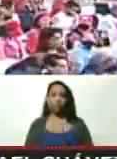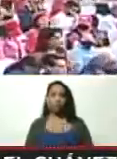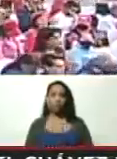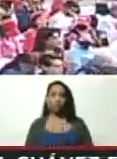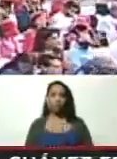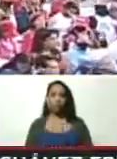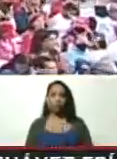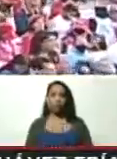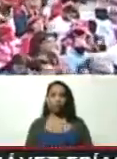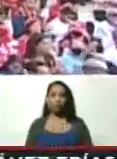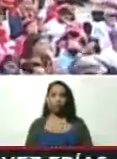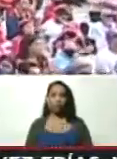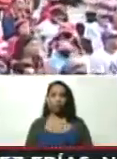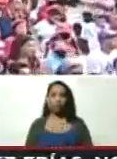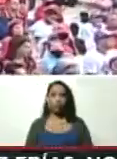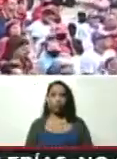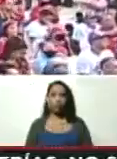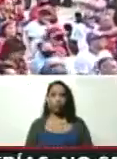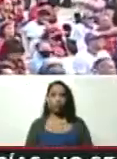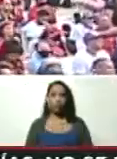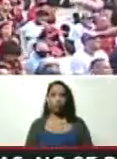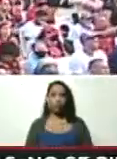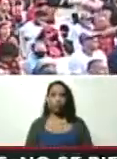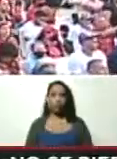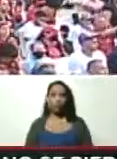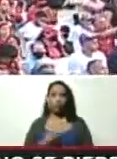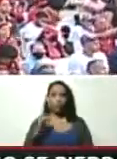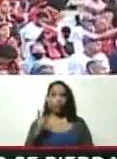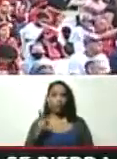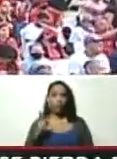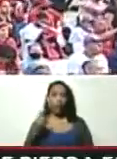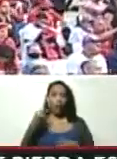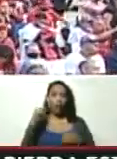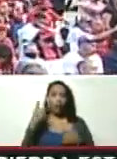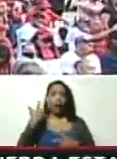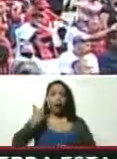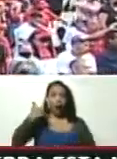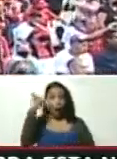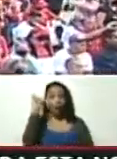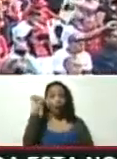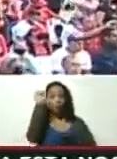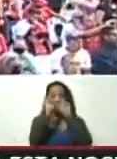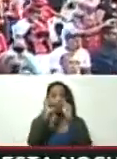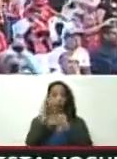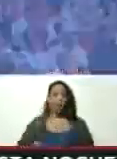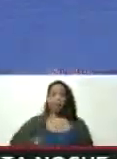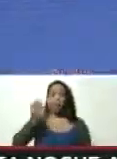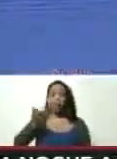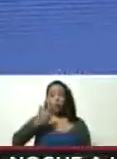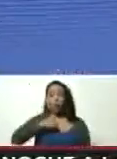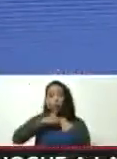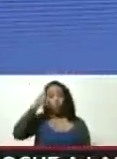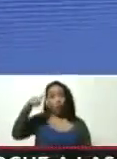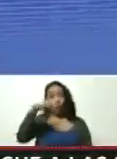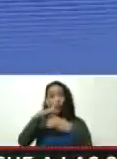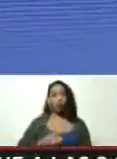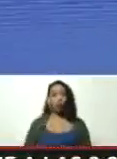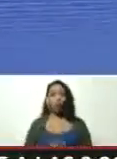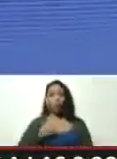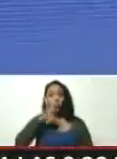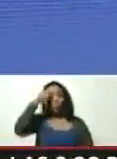Y esto, sin duda, presidente, si ha tenido un motor fundamental, es nuestro pueblo. Nuestro